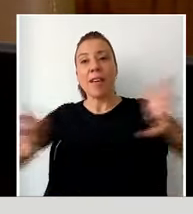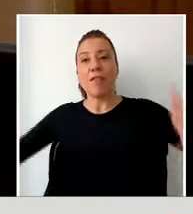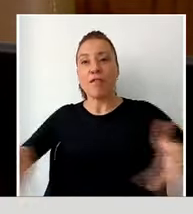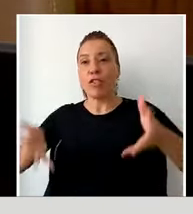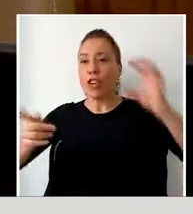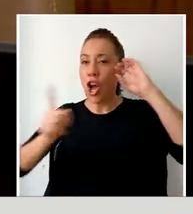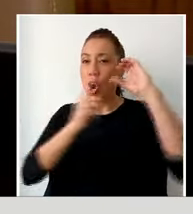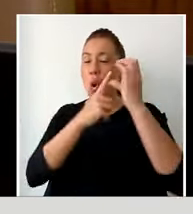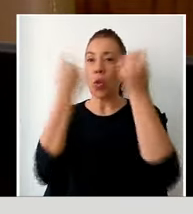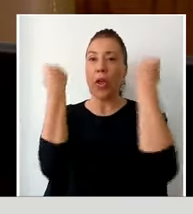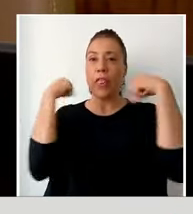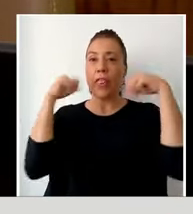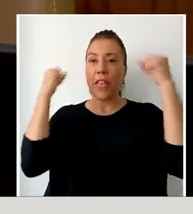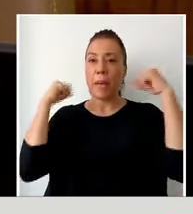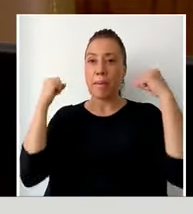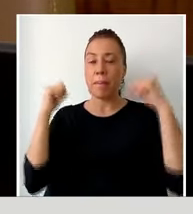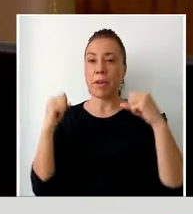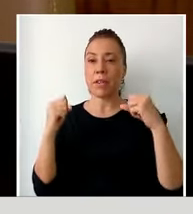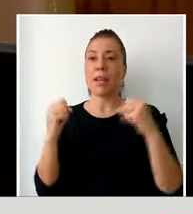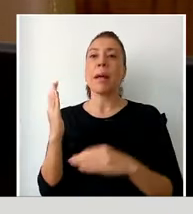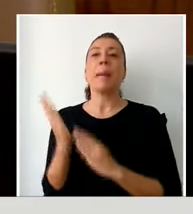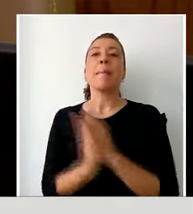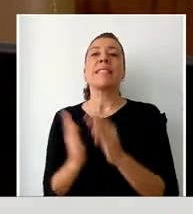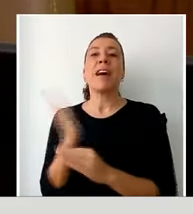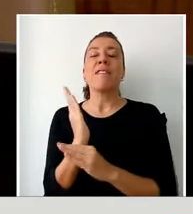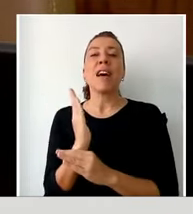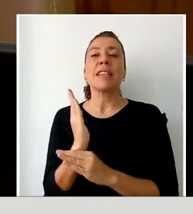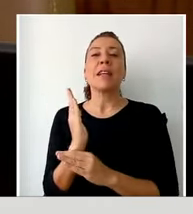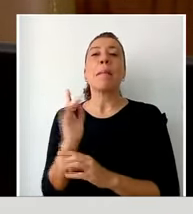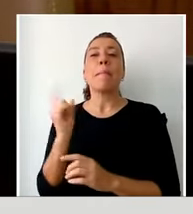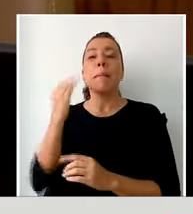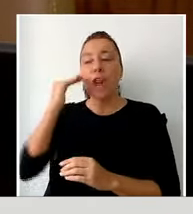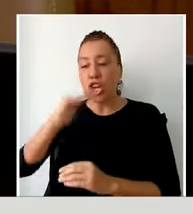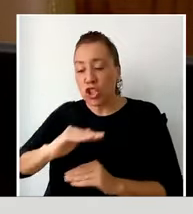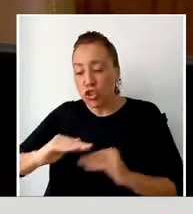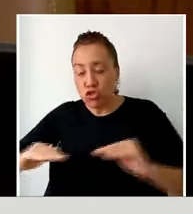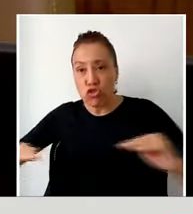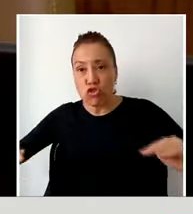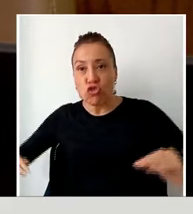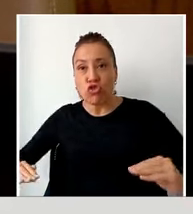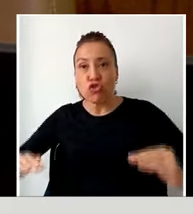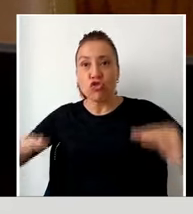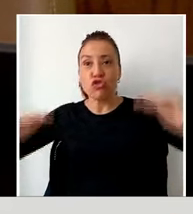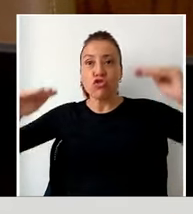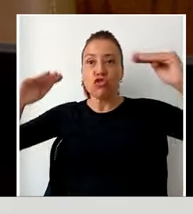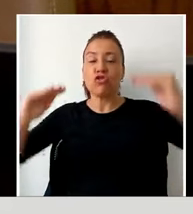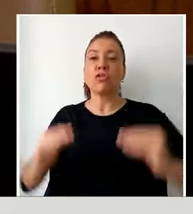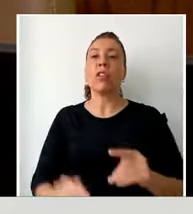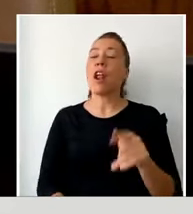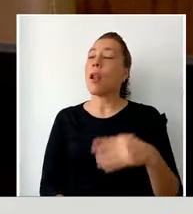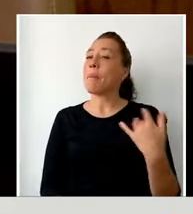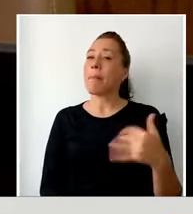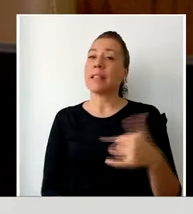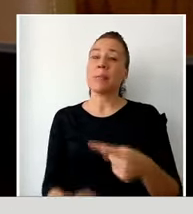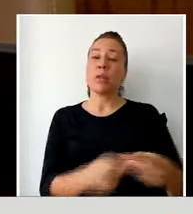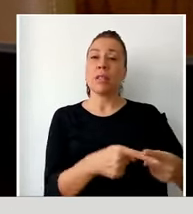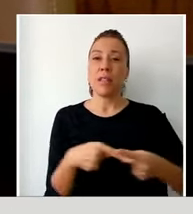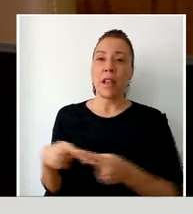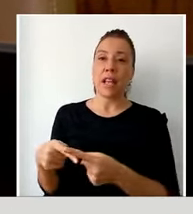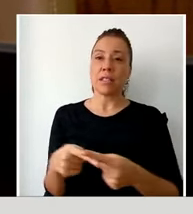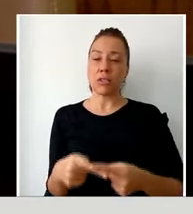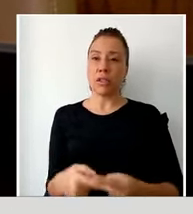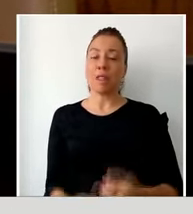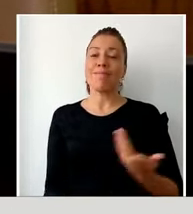que siente sus bases desde las primeras etapas de la infancia en sectores transversales de nuestra sociedad lamentablemente